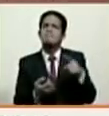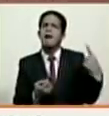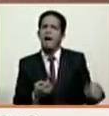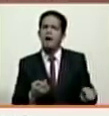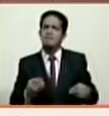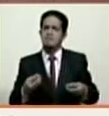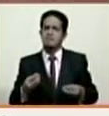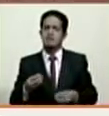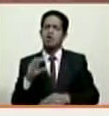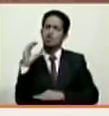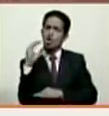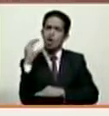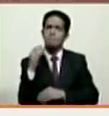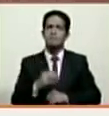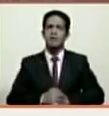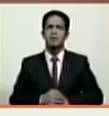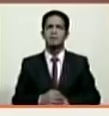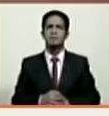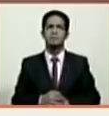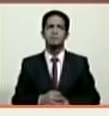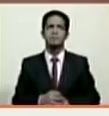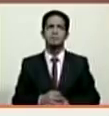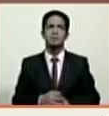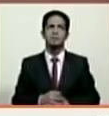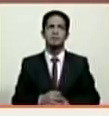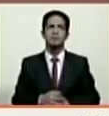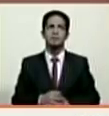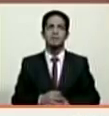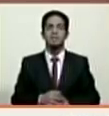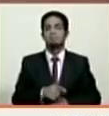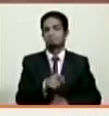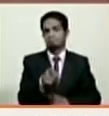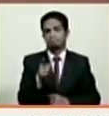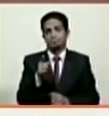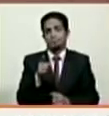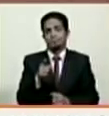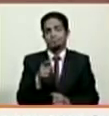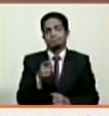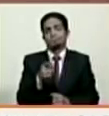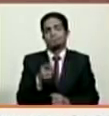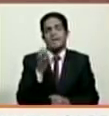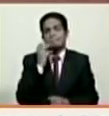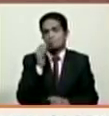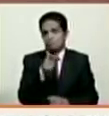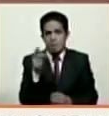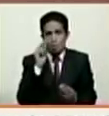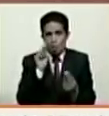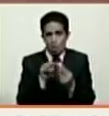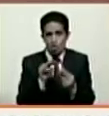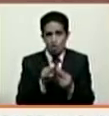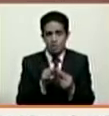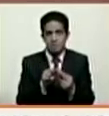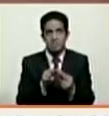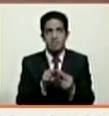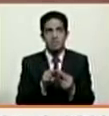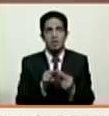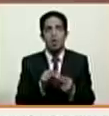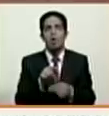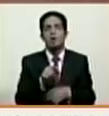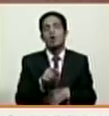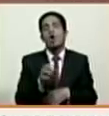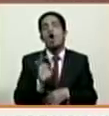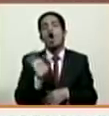vive la población de Cúcuta. Para quien no lo sepa, entre otros, esos que ostentan el